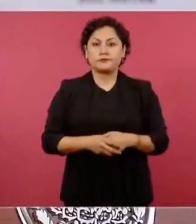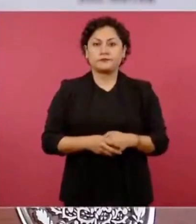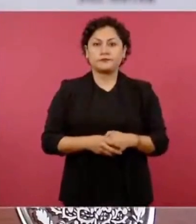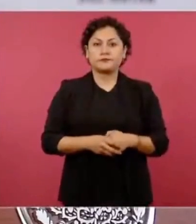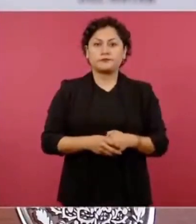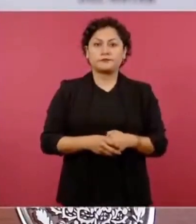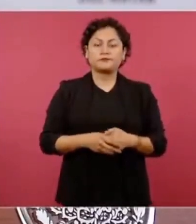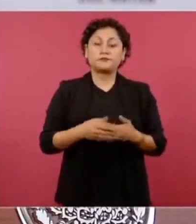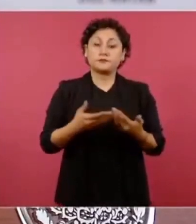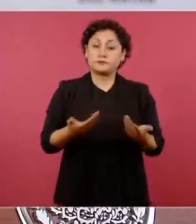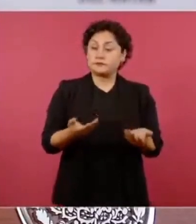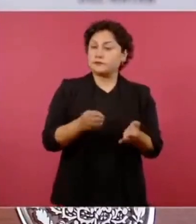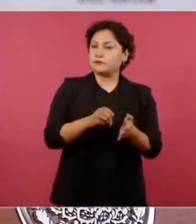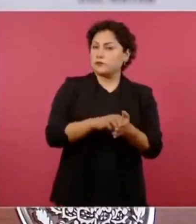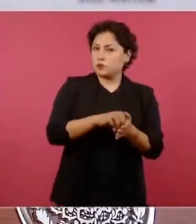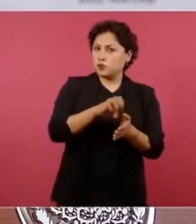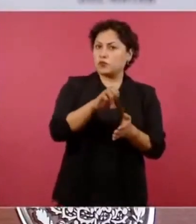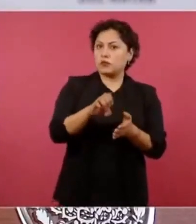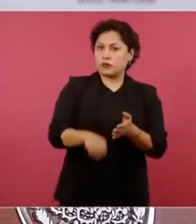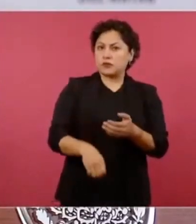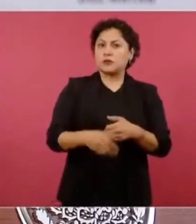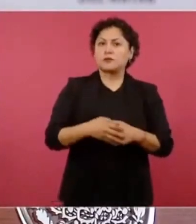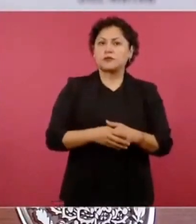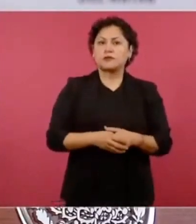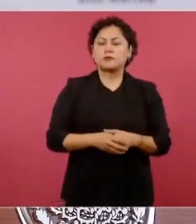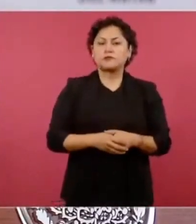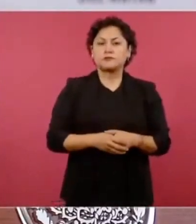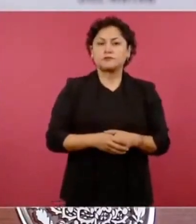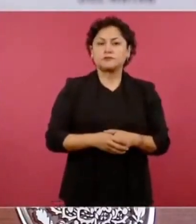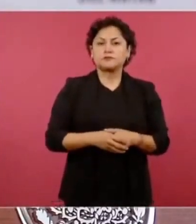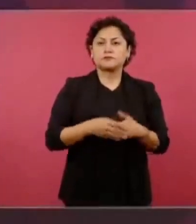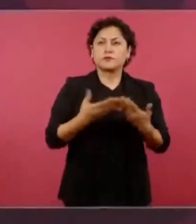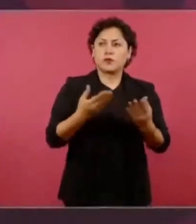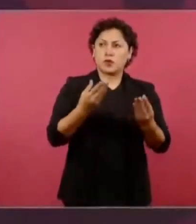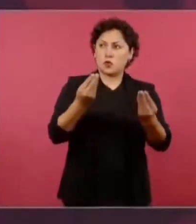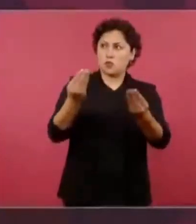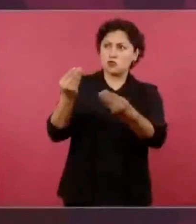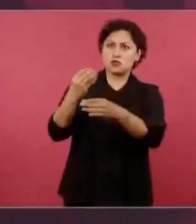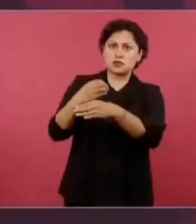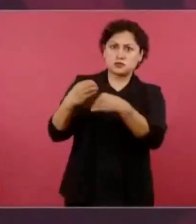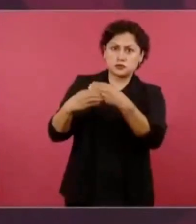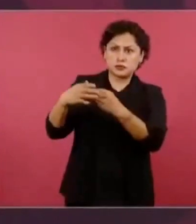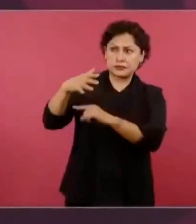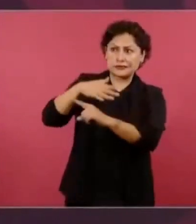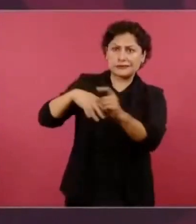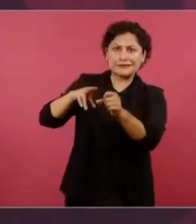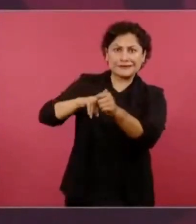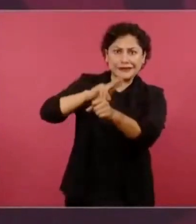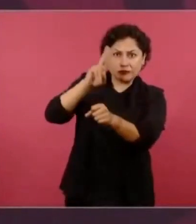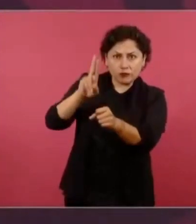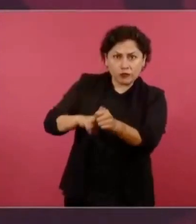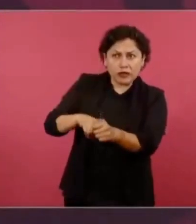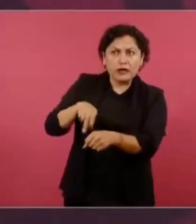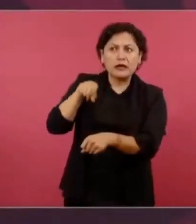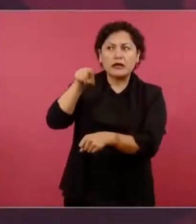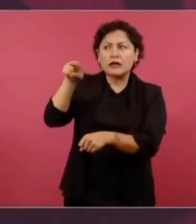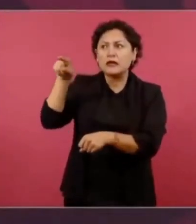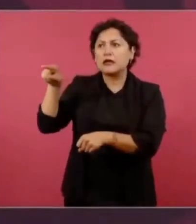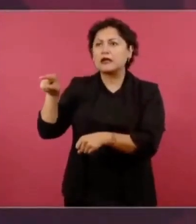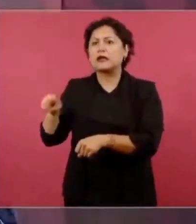el manejo del agua como el manejo de otros recursos naturales al